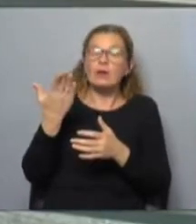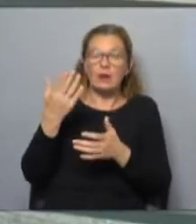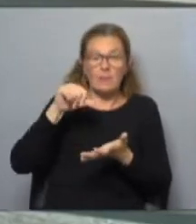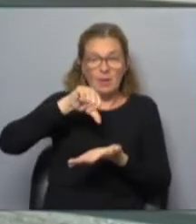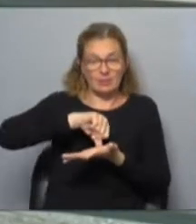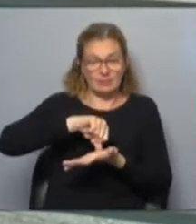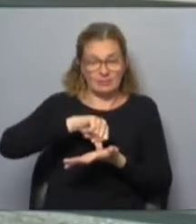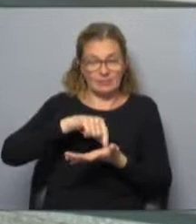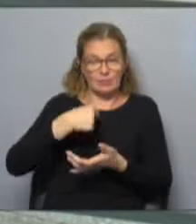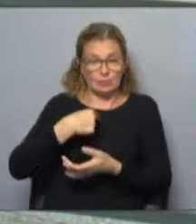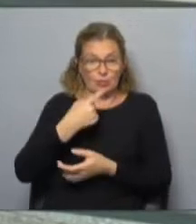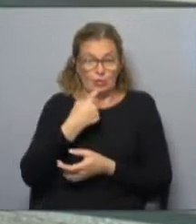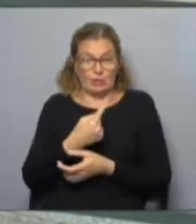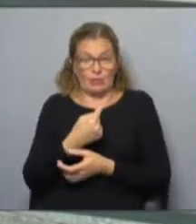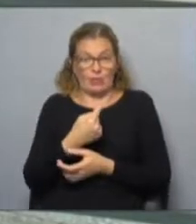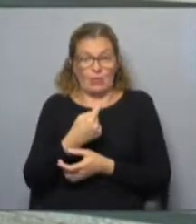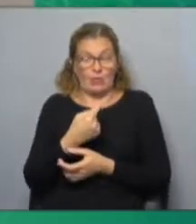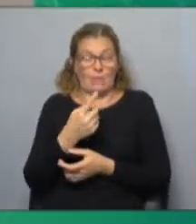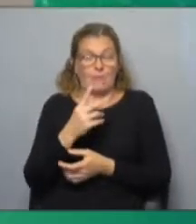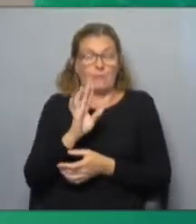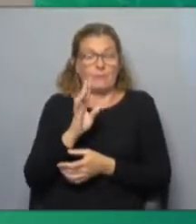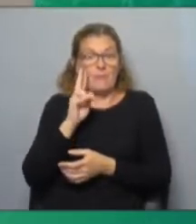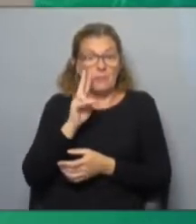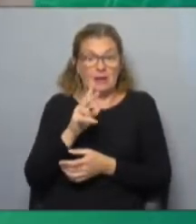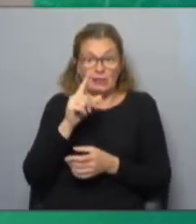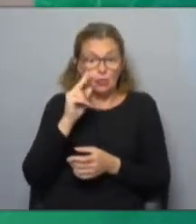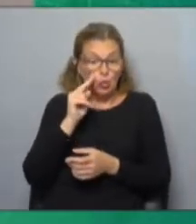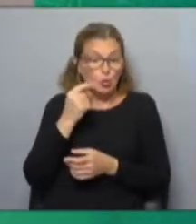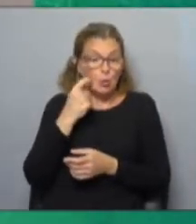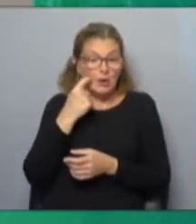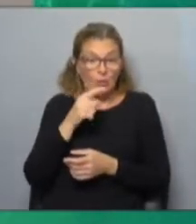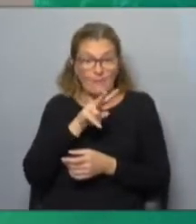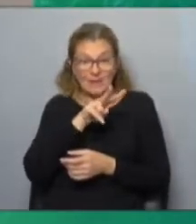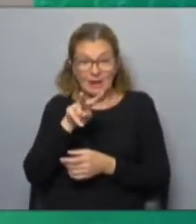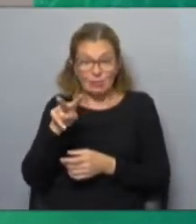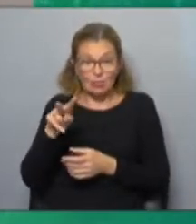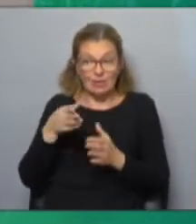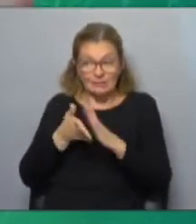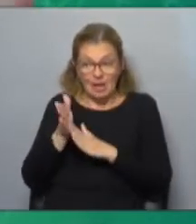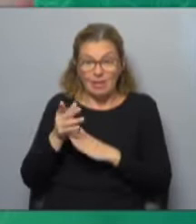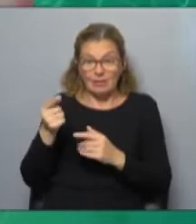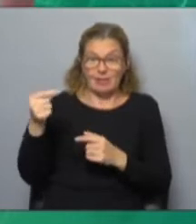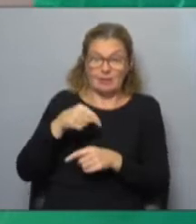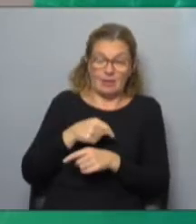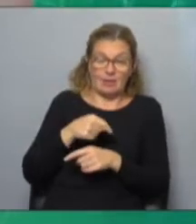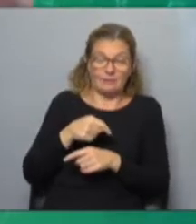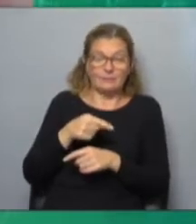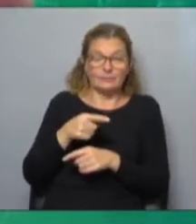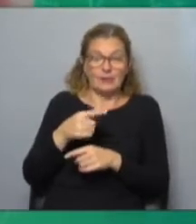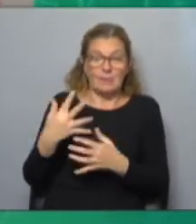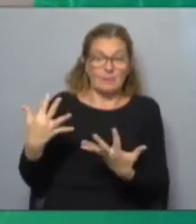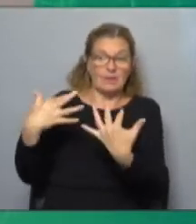Por eso es que yo digo que corremos el riesgo, mirando los números de entrada y salida que da